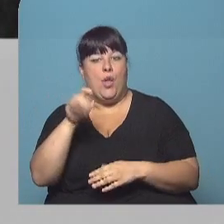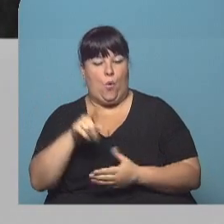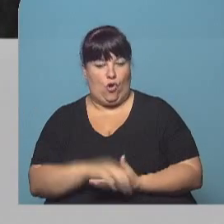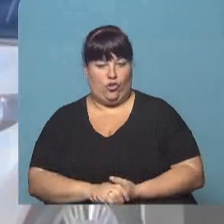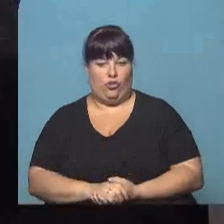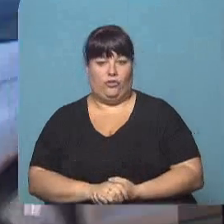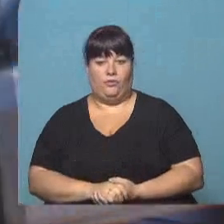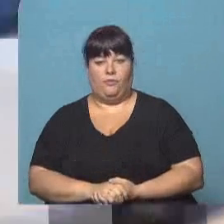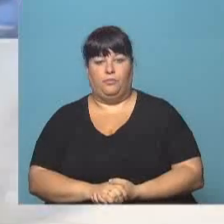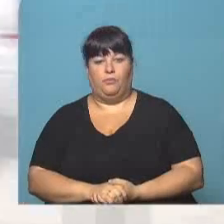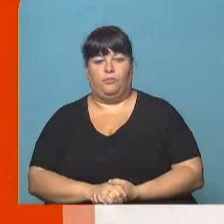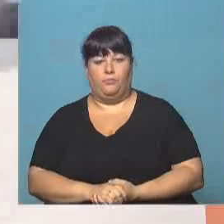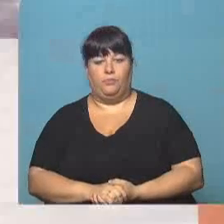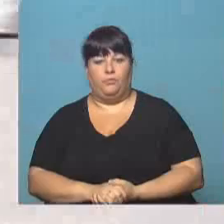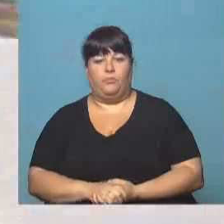Olivos.